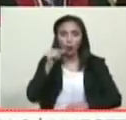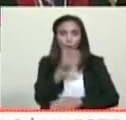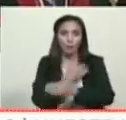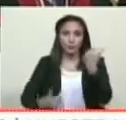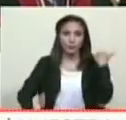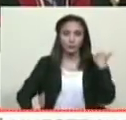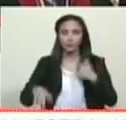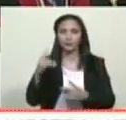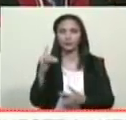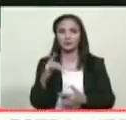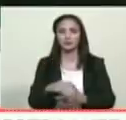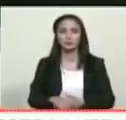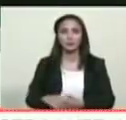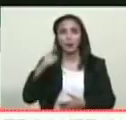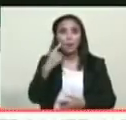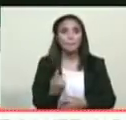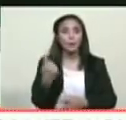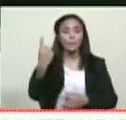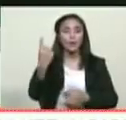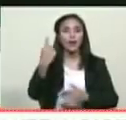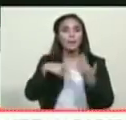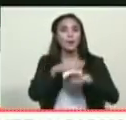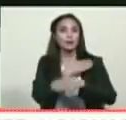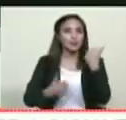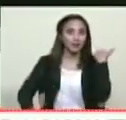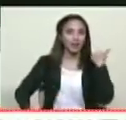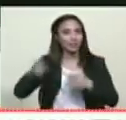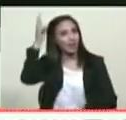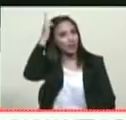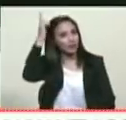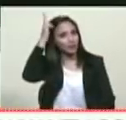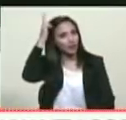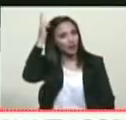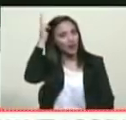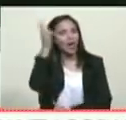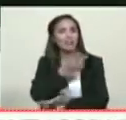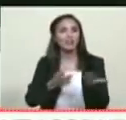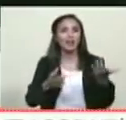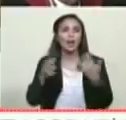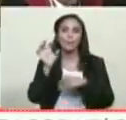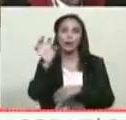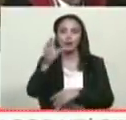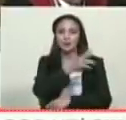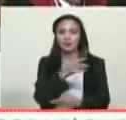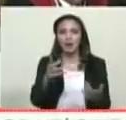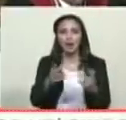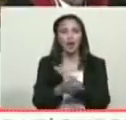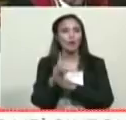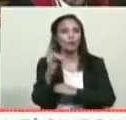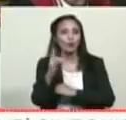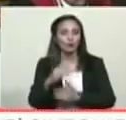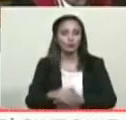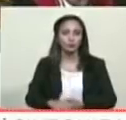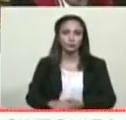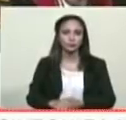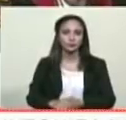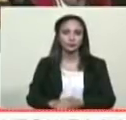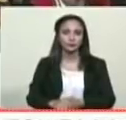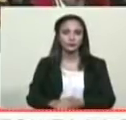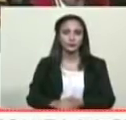Ayma, primer presidente indígena del Estado Plurinacional de Bolivia, considerando